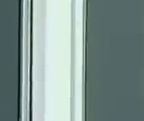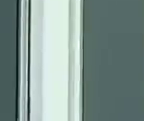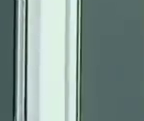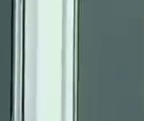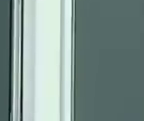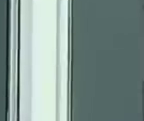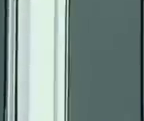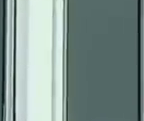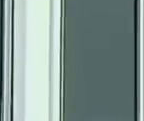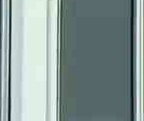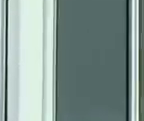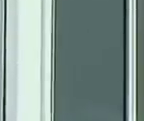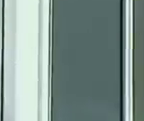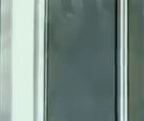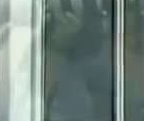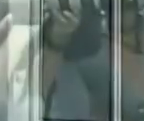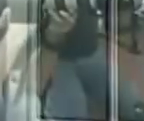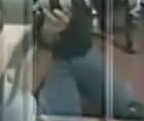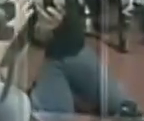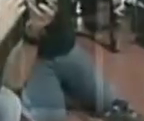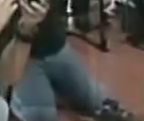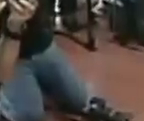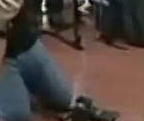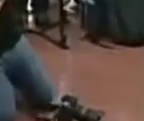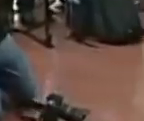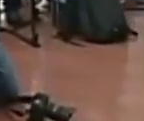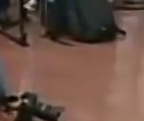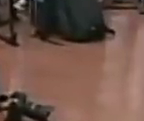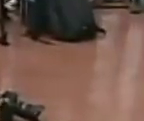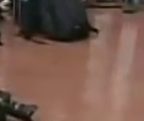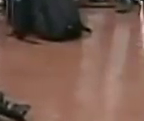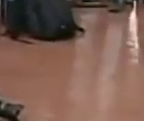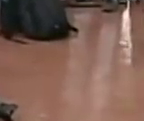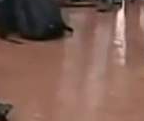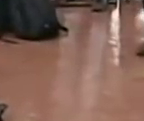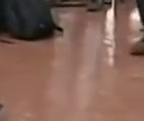compareciendo ante los medios de comunicación. Vamos a escuchar.